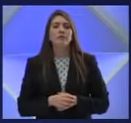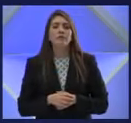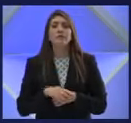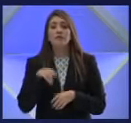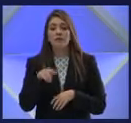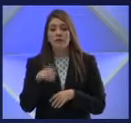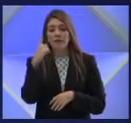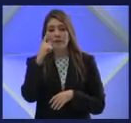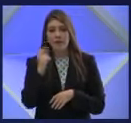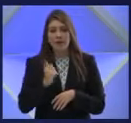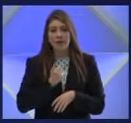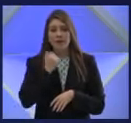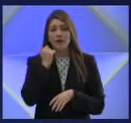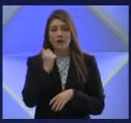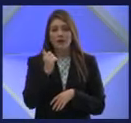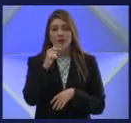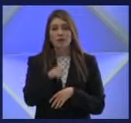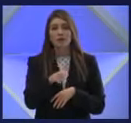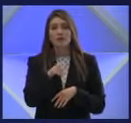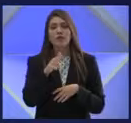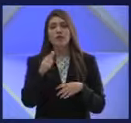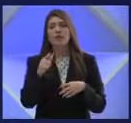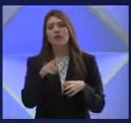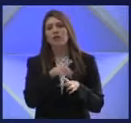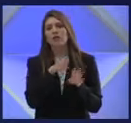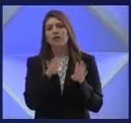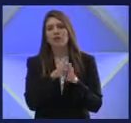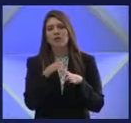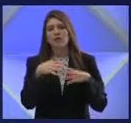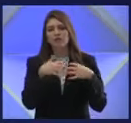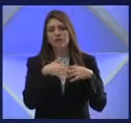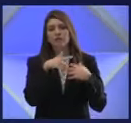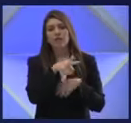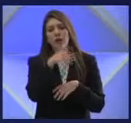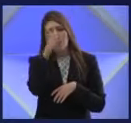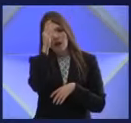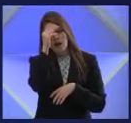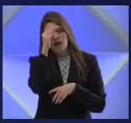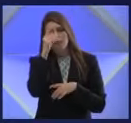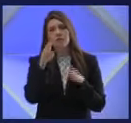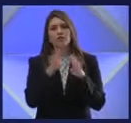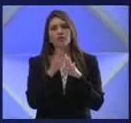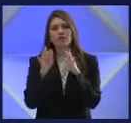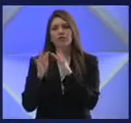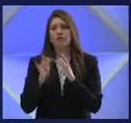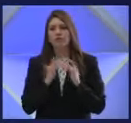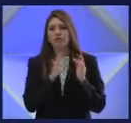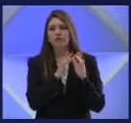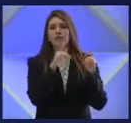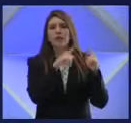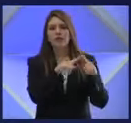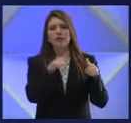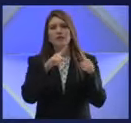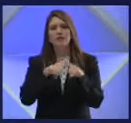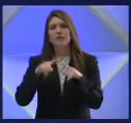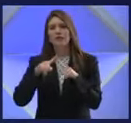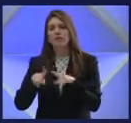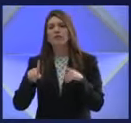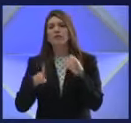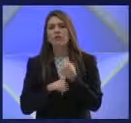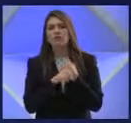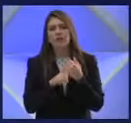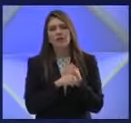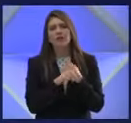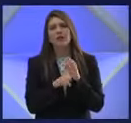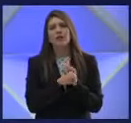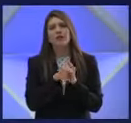máquinas dónde la red va aprendiendo va aprendiendo de todos los fenómenos principalmente los